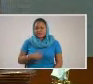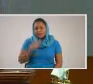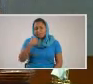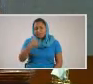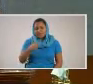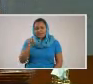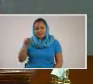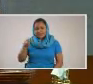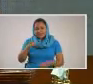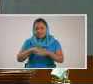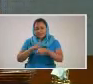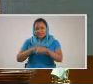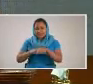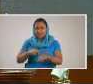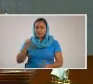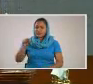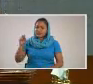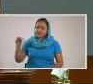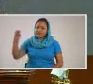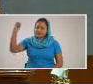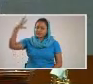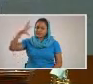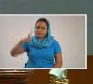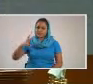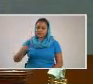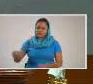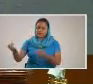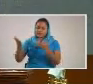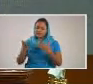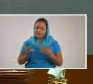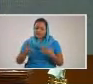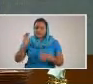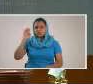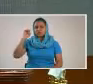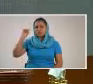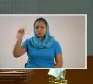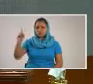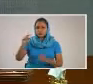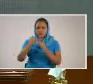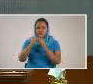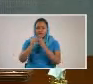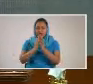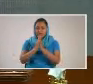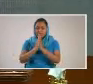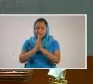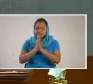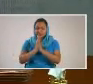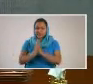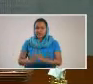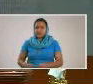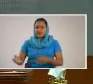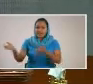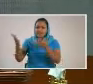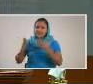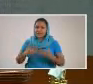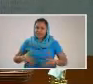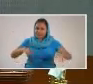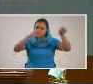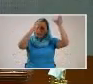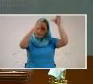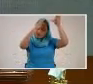Señor, ese tiempo y esas bendiciones. Danos tu palabra, Señor, por favor, te lo rogamos. Danos sabiduría